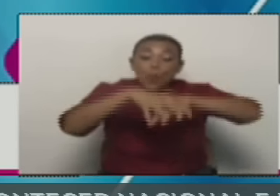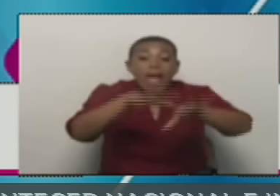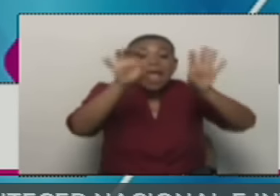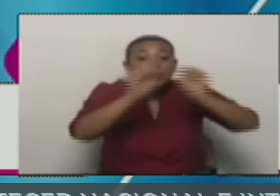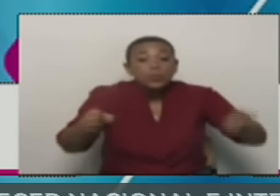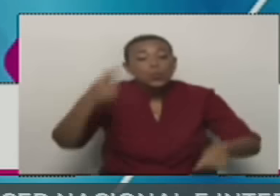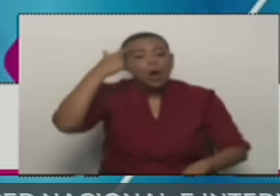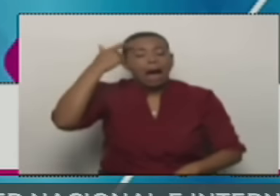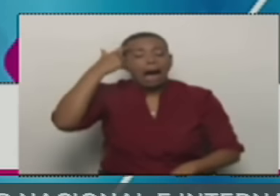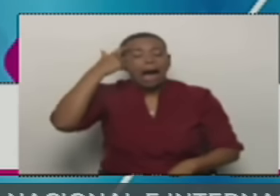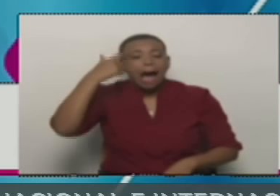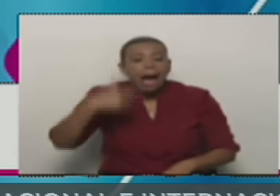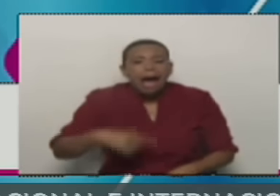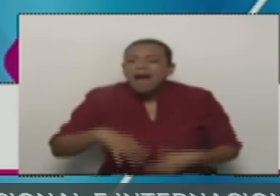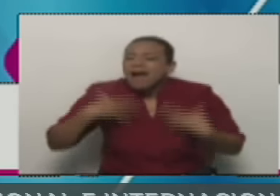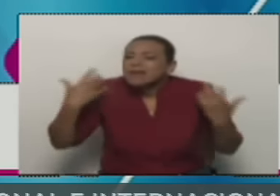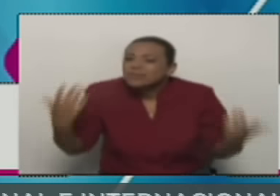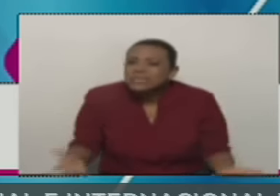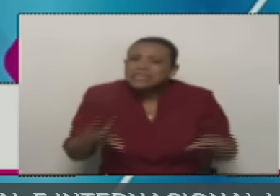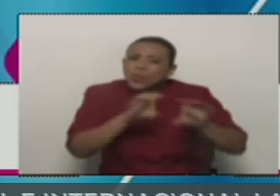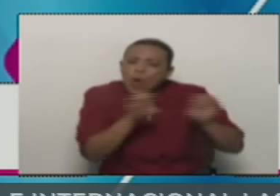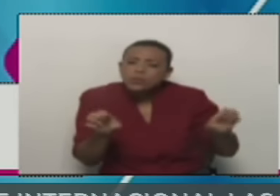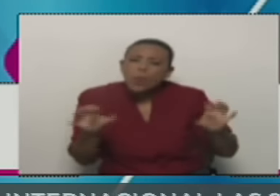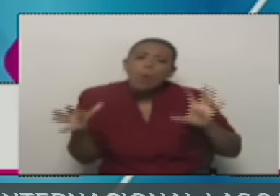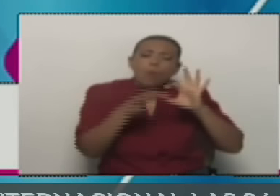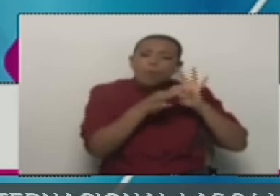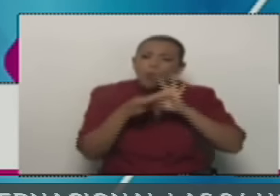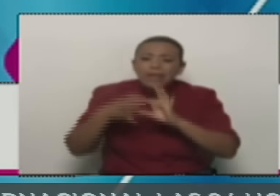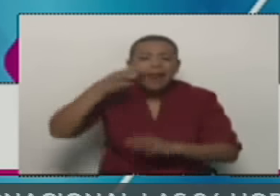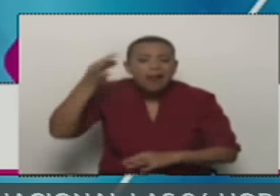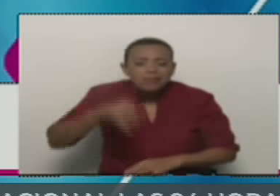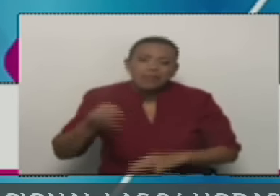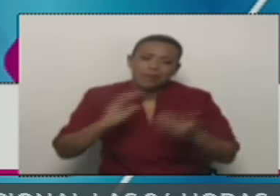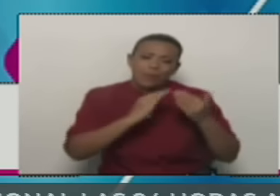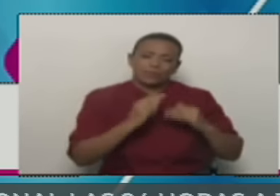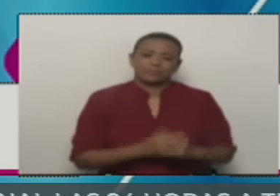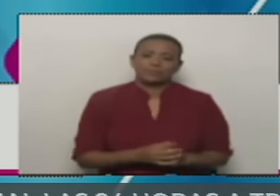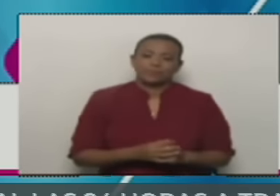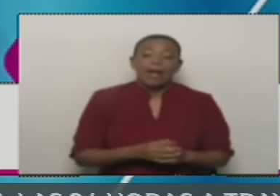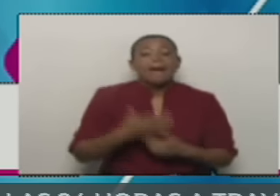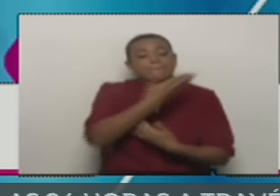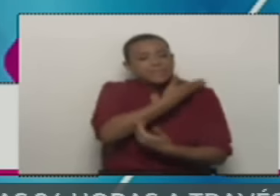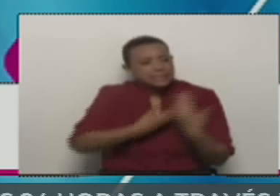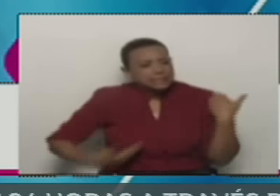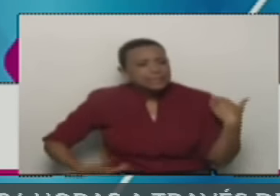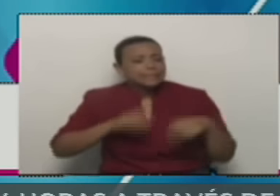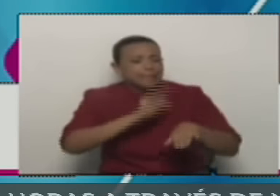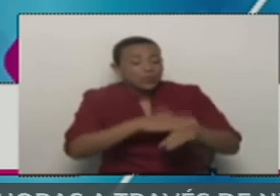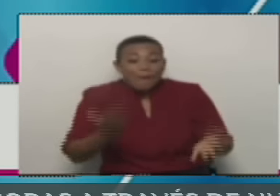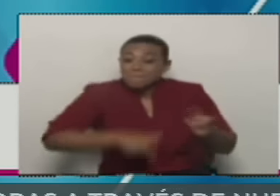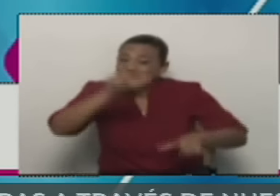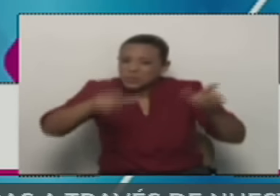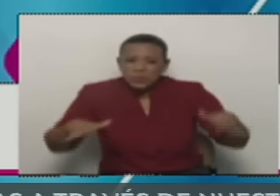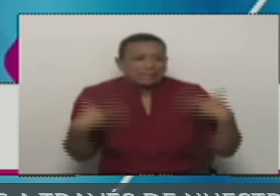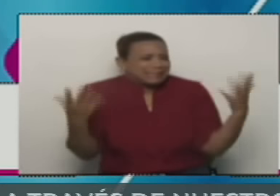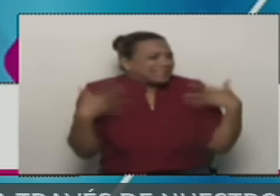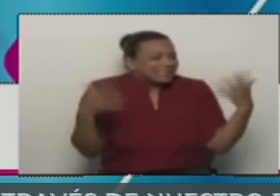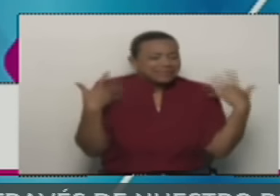hable de la comuna y que esa educación vaya en coherencia con la realidad de la comunidad. Presidente, hay mucha gente entusiasmada con el anuncio de la